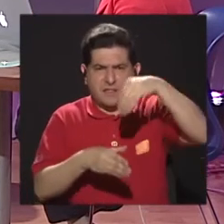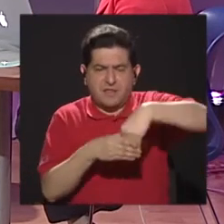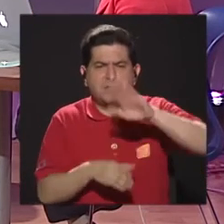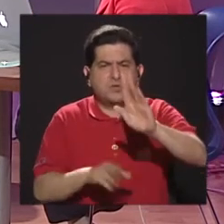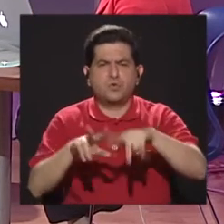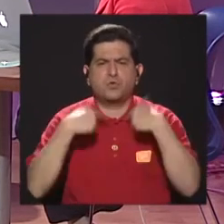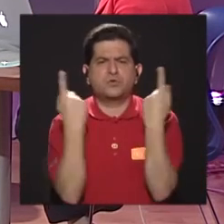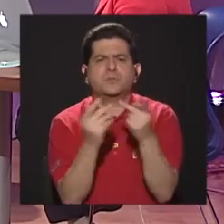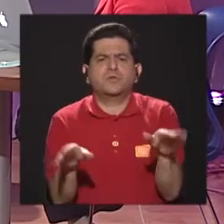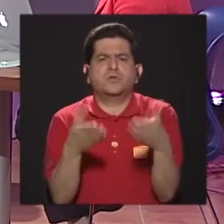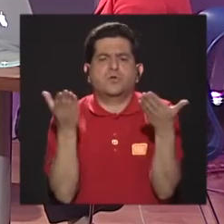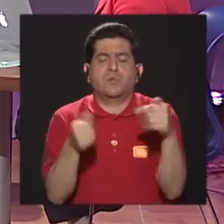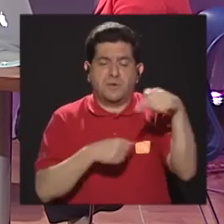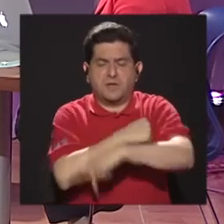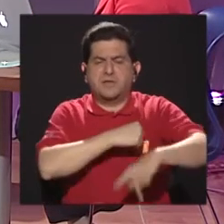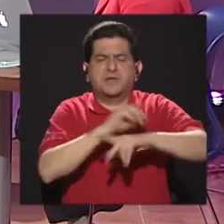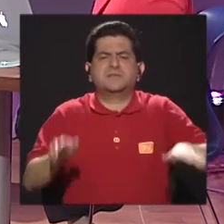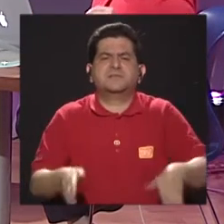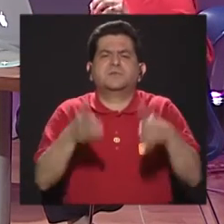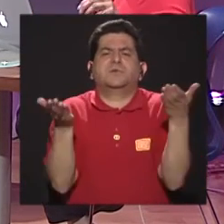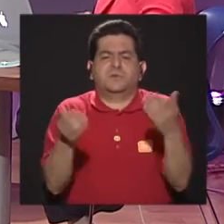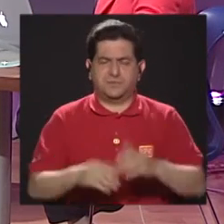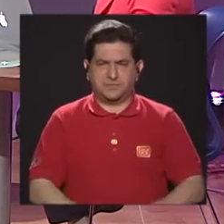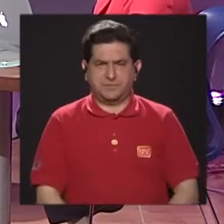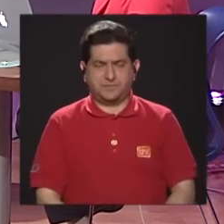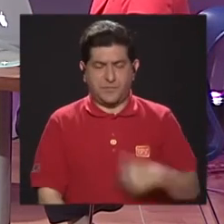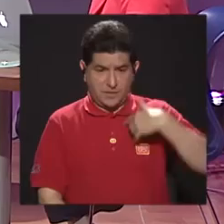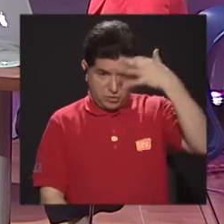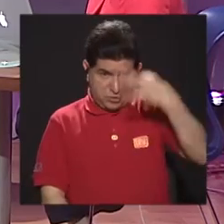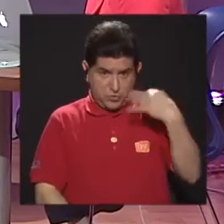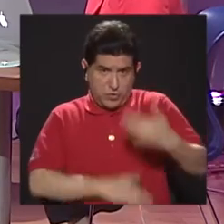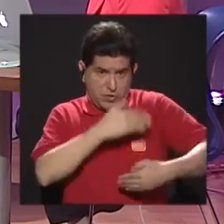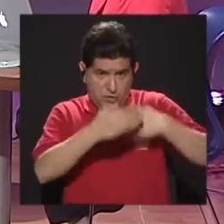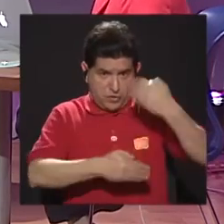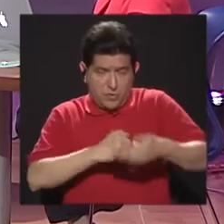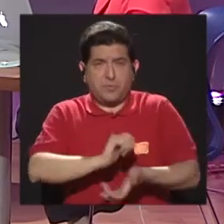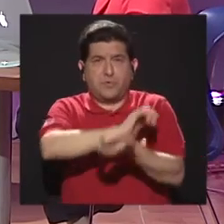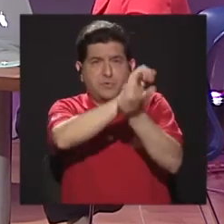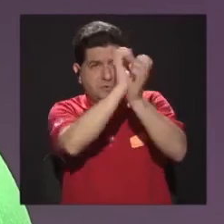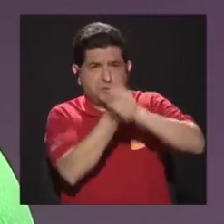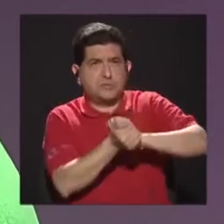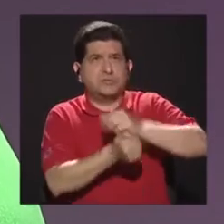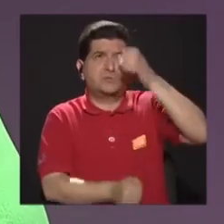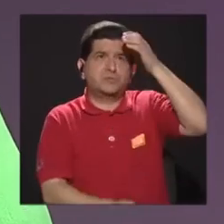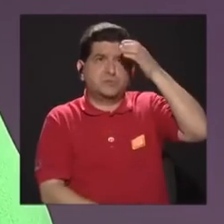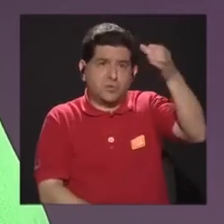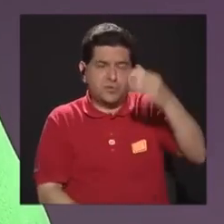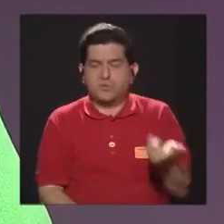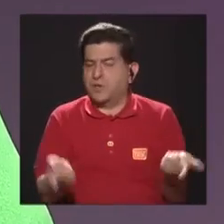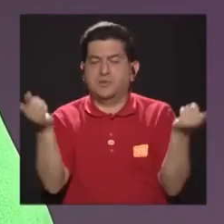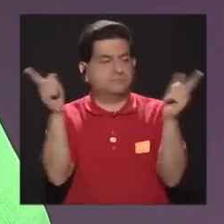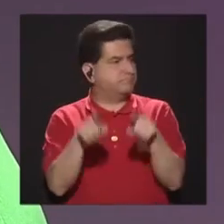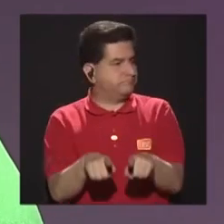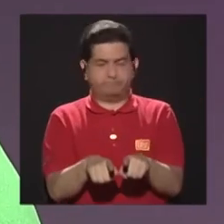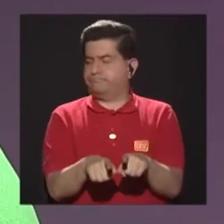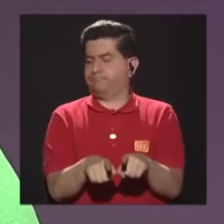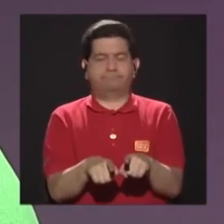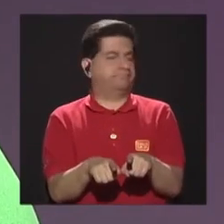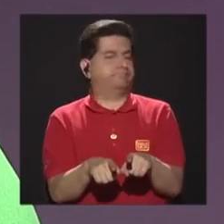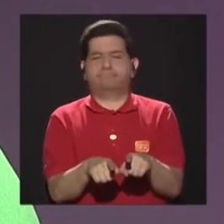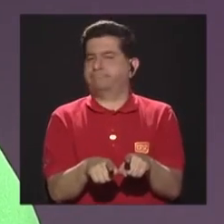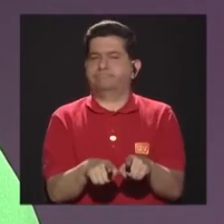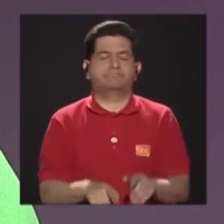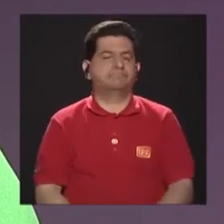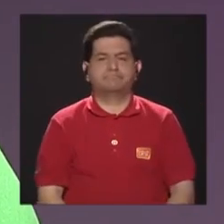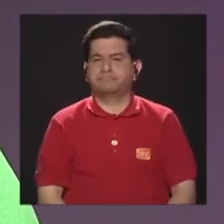país? Realmente creo que el proceso de transformación cultural no se ha dado.